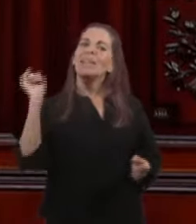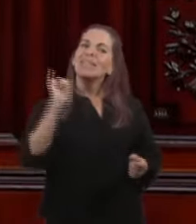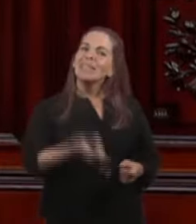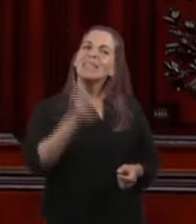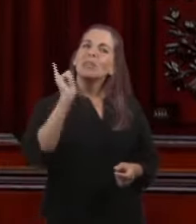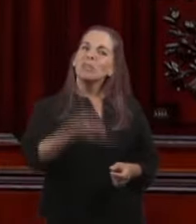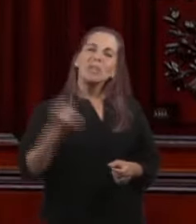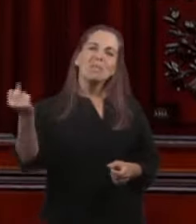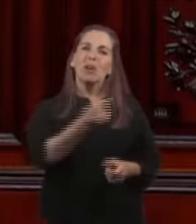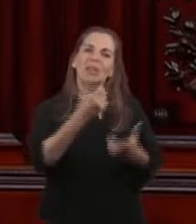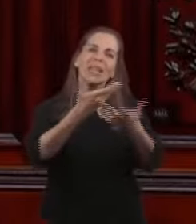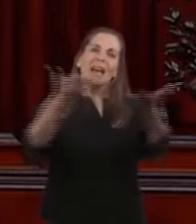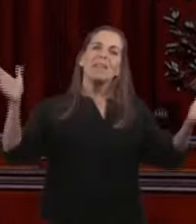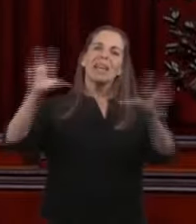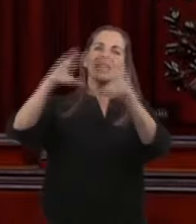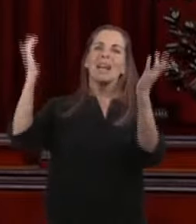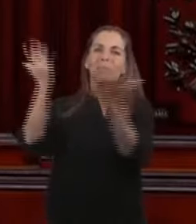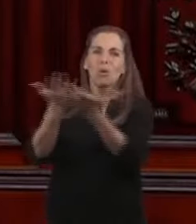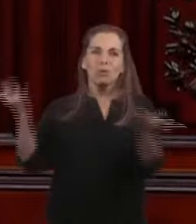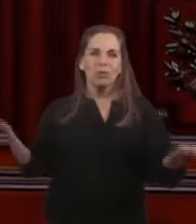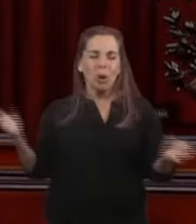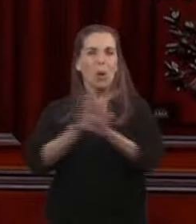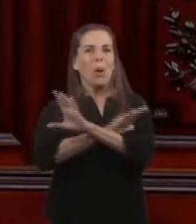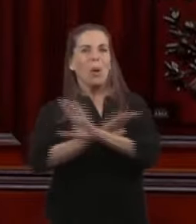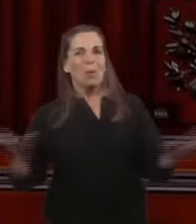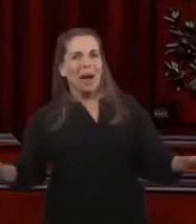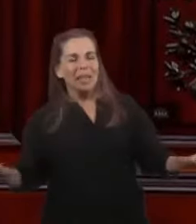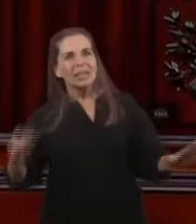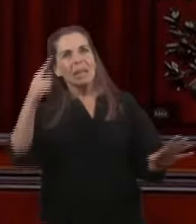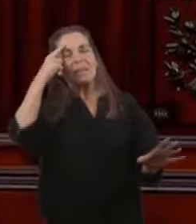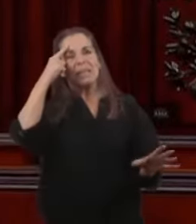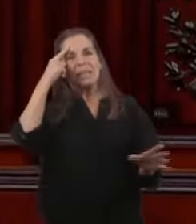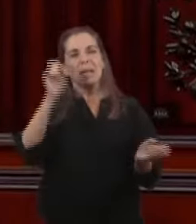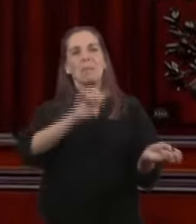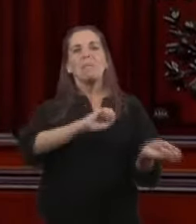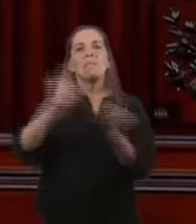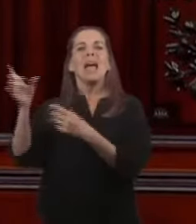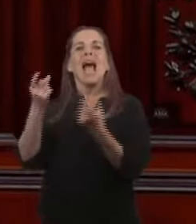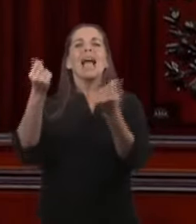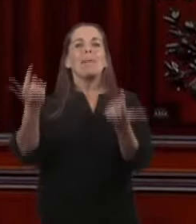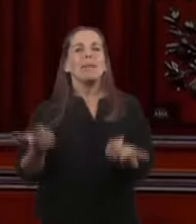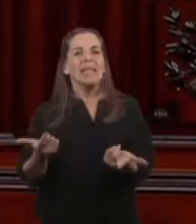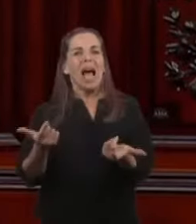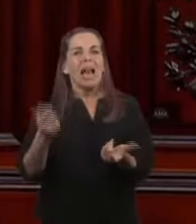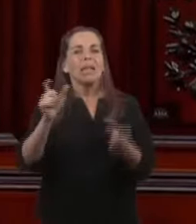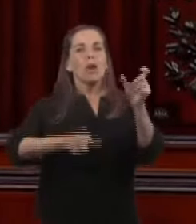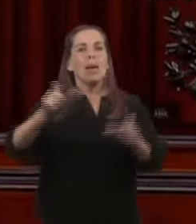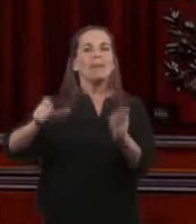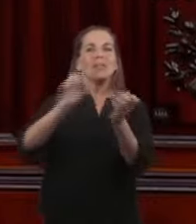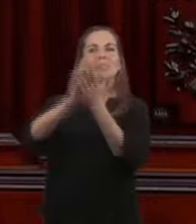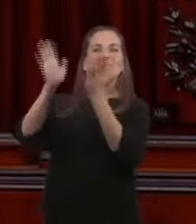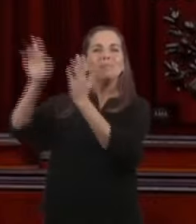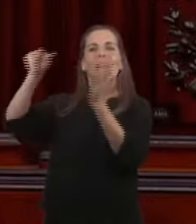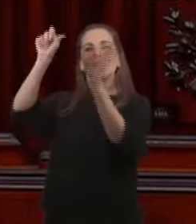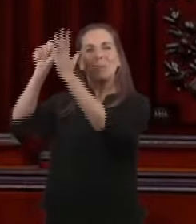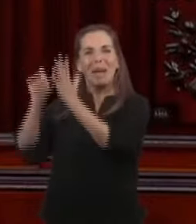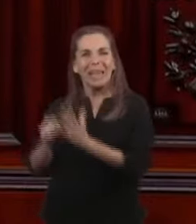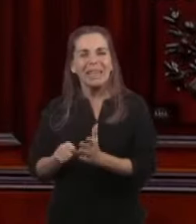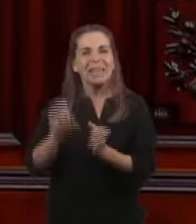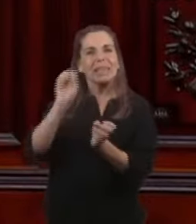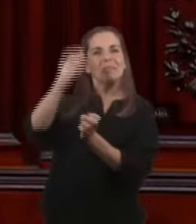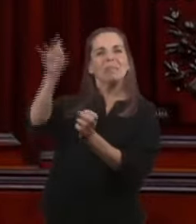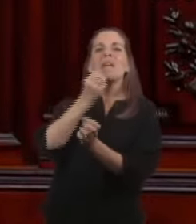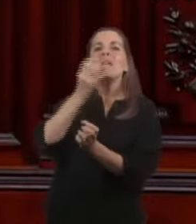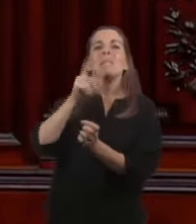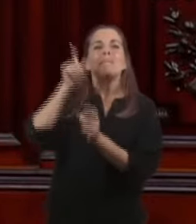argentinos tenemos que terminar con esta pulsión por expulsar el capital de nuestros compatriotas con impuestos prohibitivos que lo único que